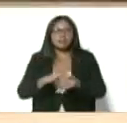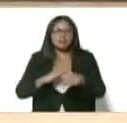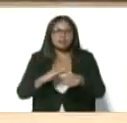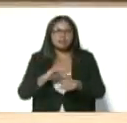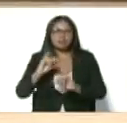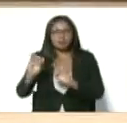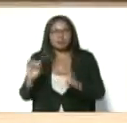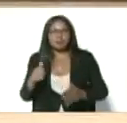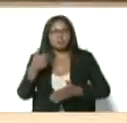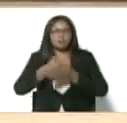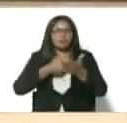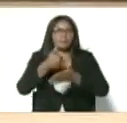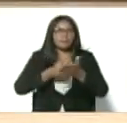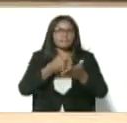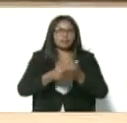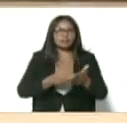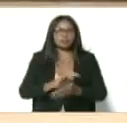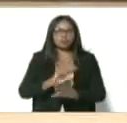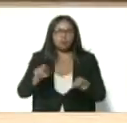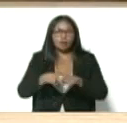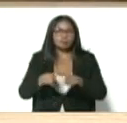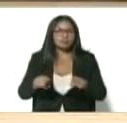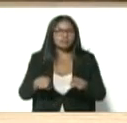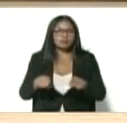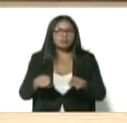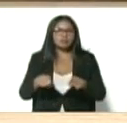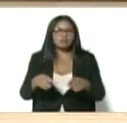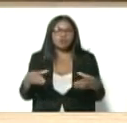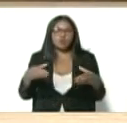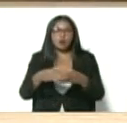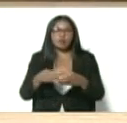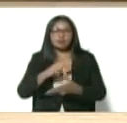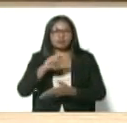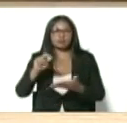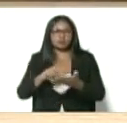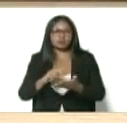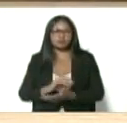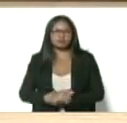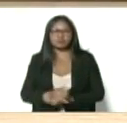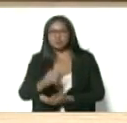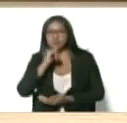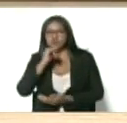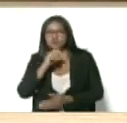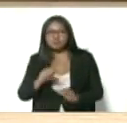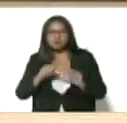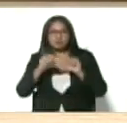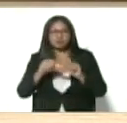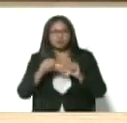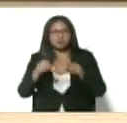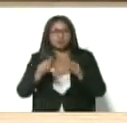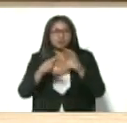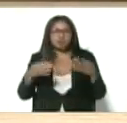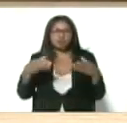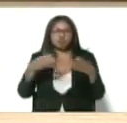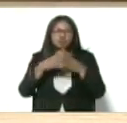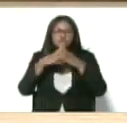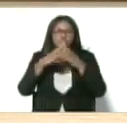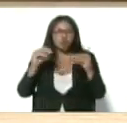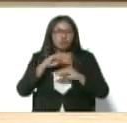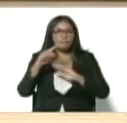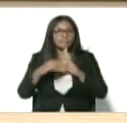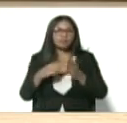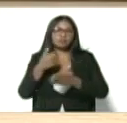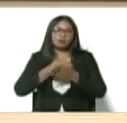batalla del comandante de la guardia nacional salvarse pavón recibo informe permanente de todos los organismos de esta